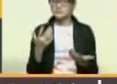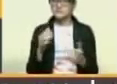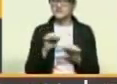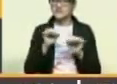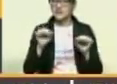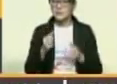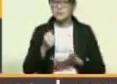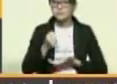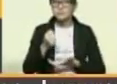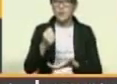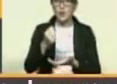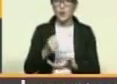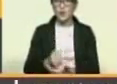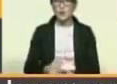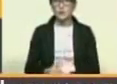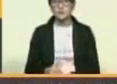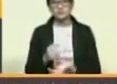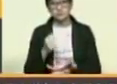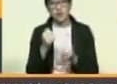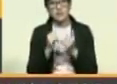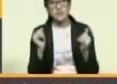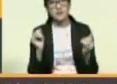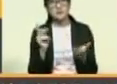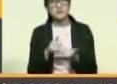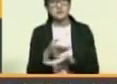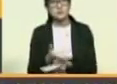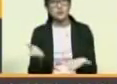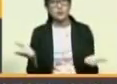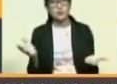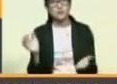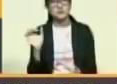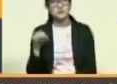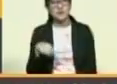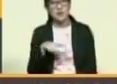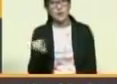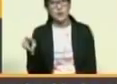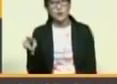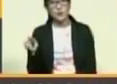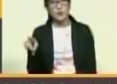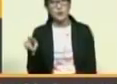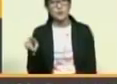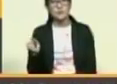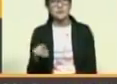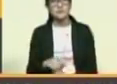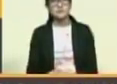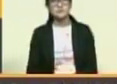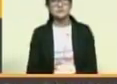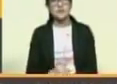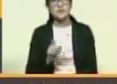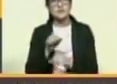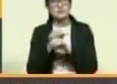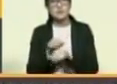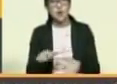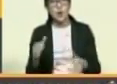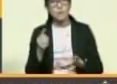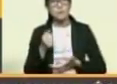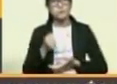bonos. ¿Le llegó el bono independencia? ¿Llegó por aquí? Bueno, hay que ampliar el sistema de